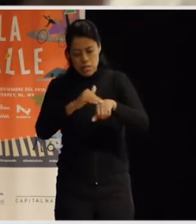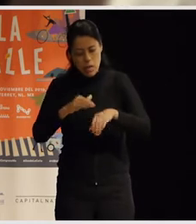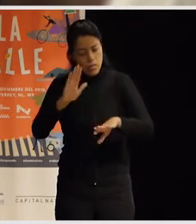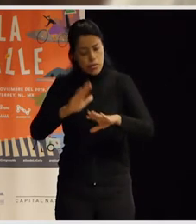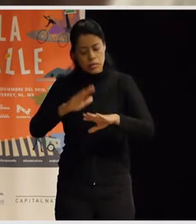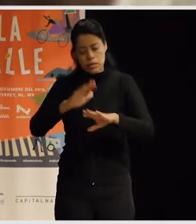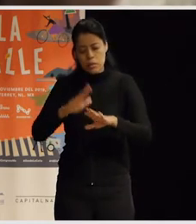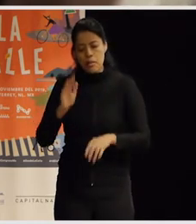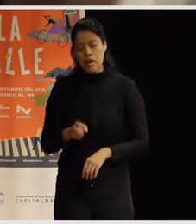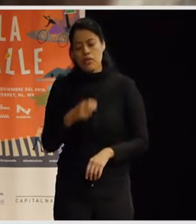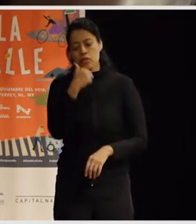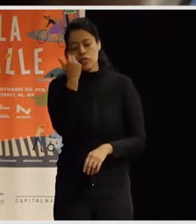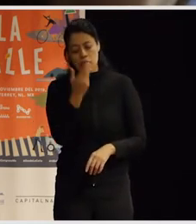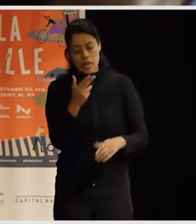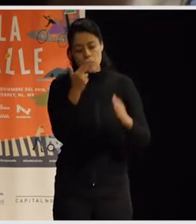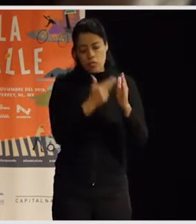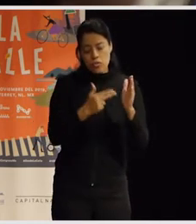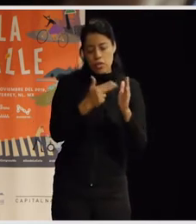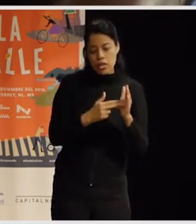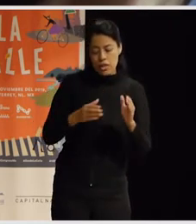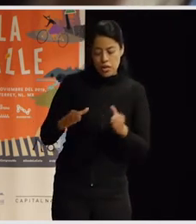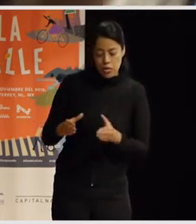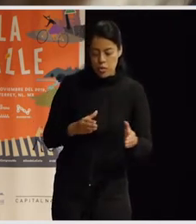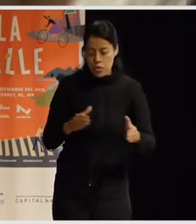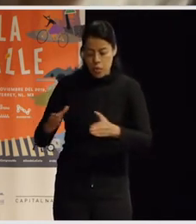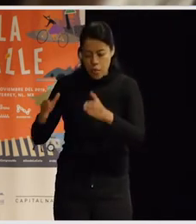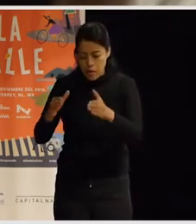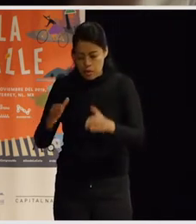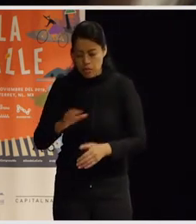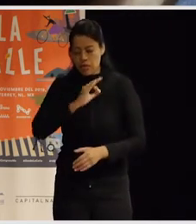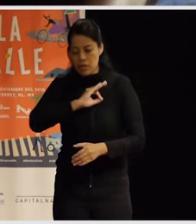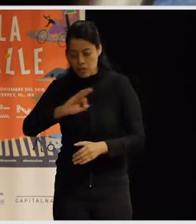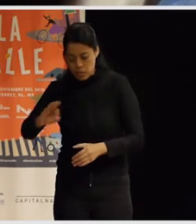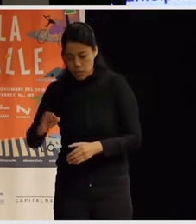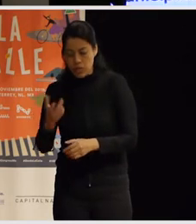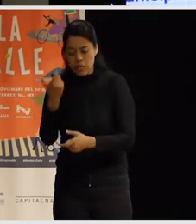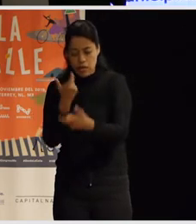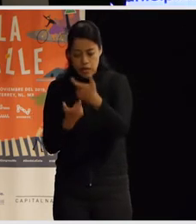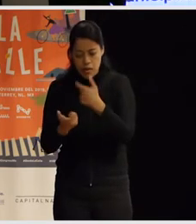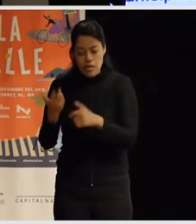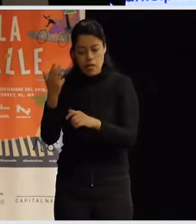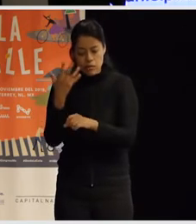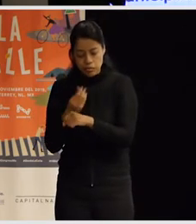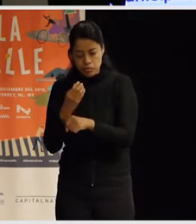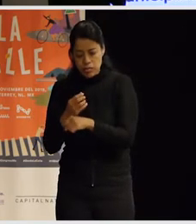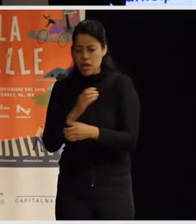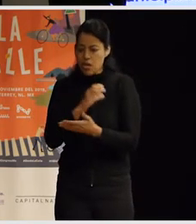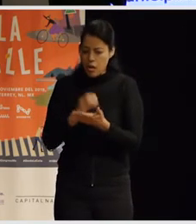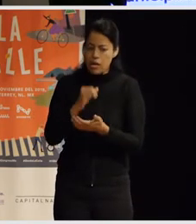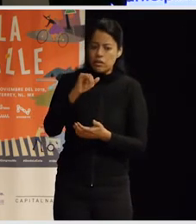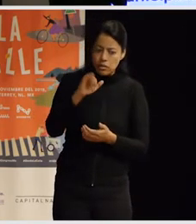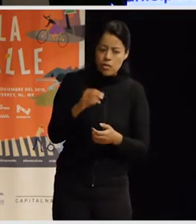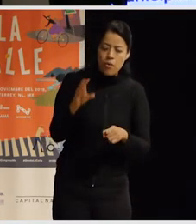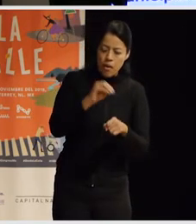es que generar un taller de una ruta crítica para poder entender sus capacidades técnicas y financieras porque a veces las ciudades dicen si te vamos